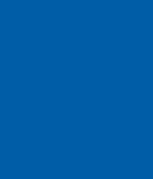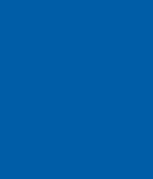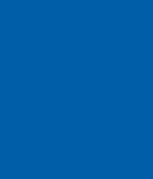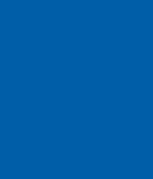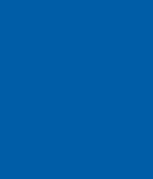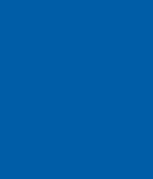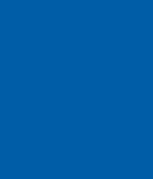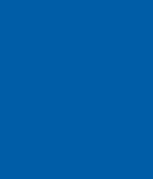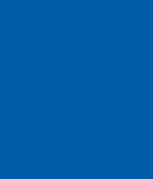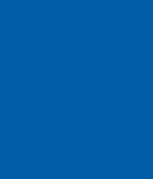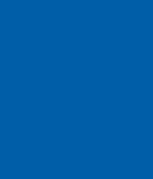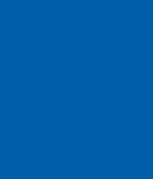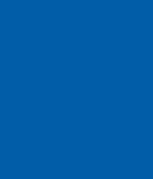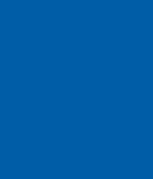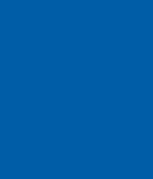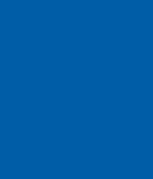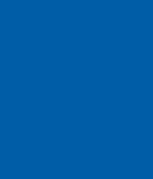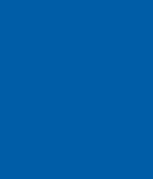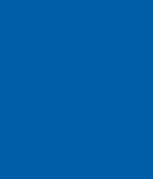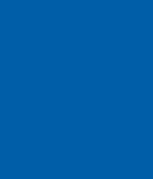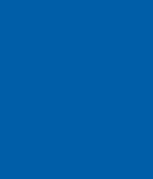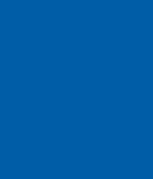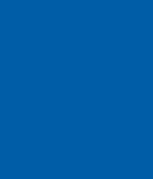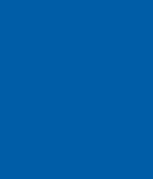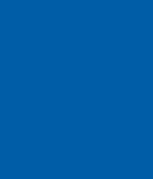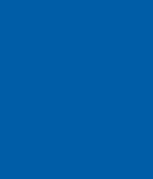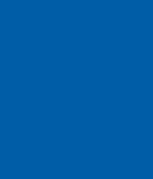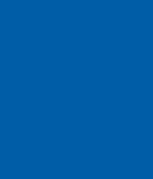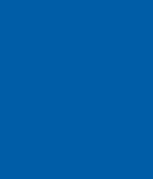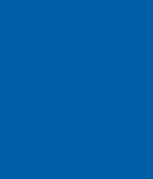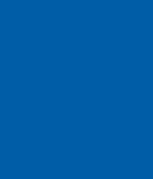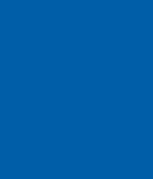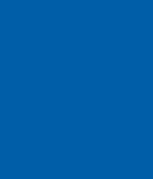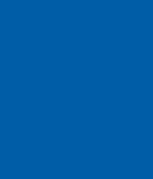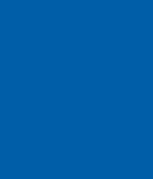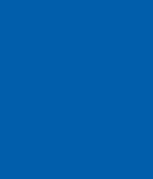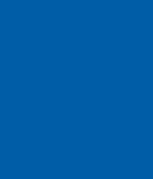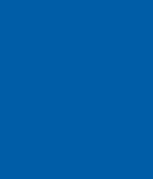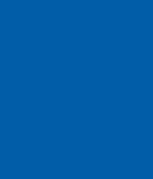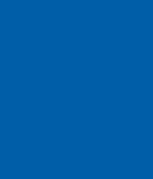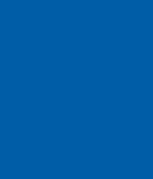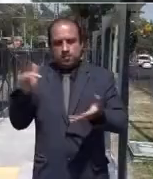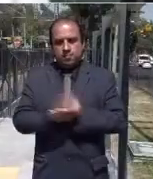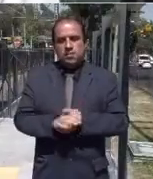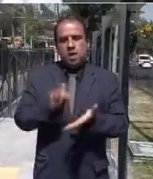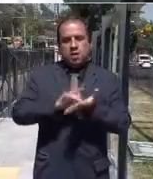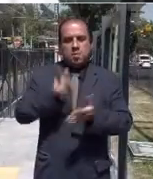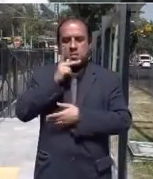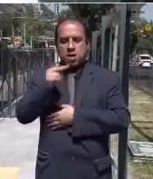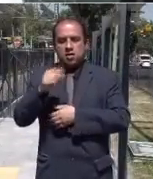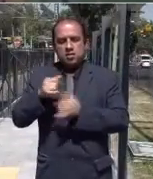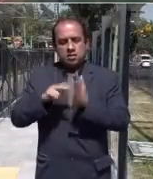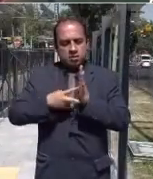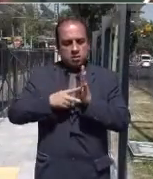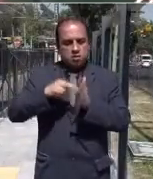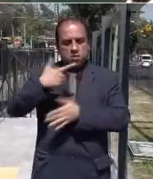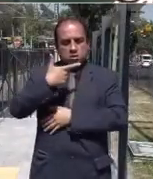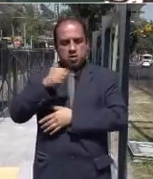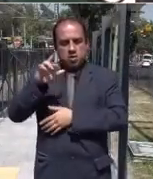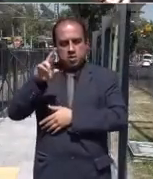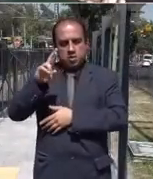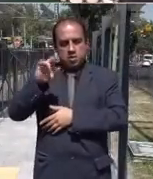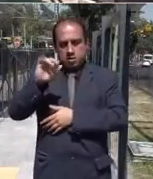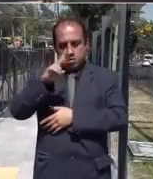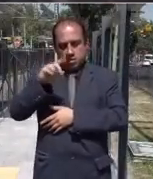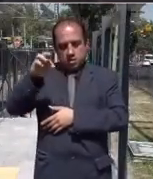estaremos rehabilitando, incorporando nuevos trenes. Muchas gracias. Agradecemos las palabras del ingeniero Guillermo Calderón